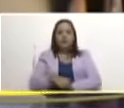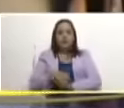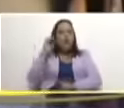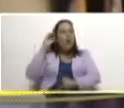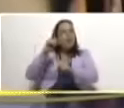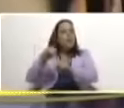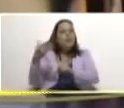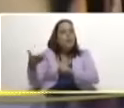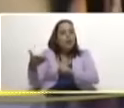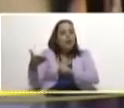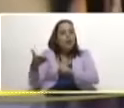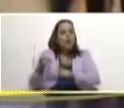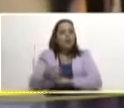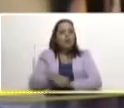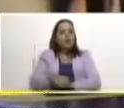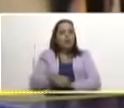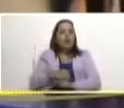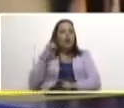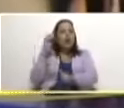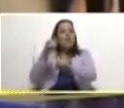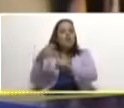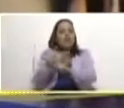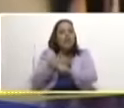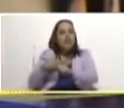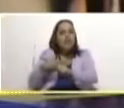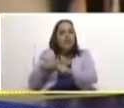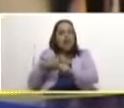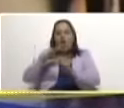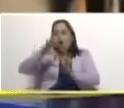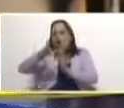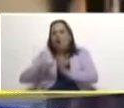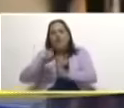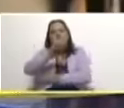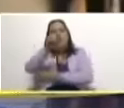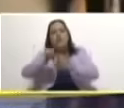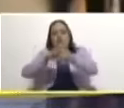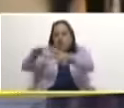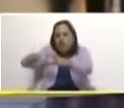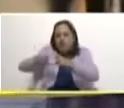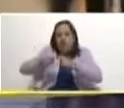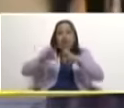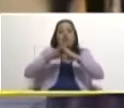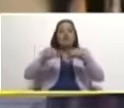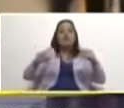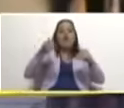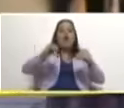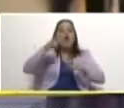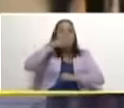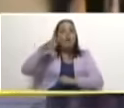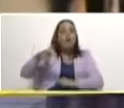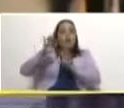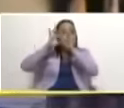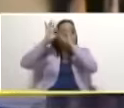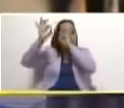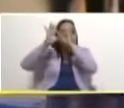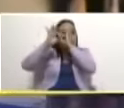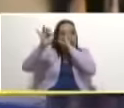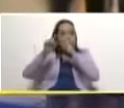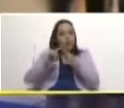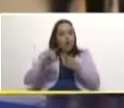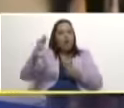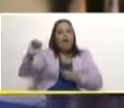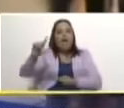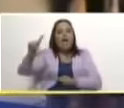era nada más y nada menos que tomarse por completo todo lo que hoy son los pueblos de Tumeremo, El Callao,